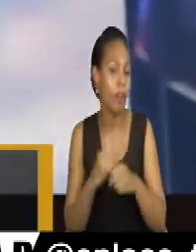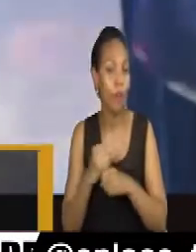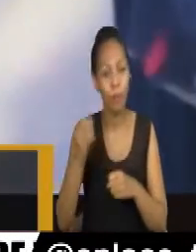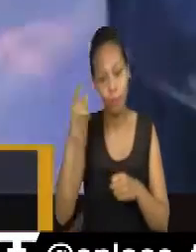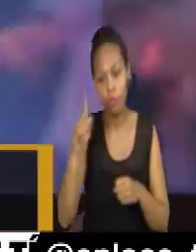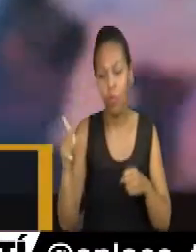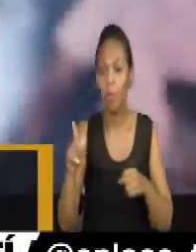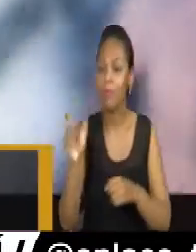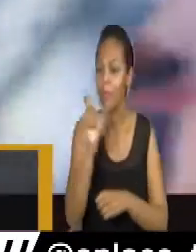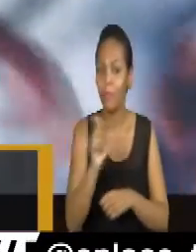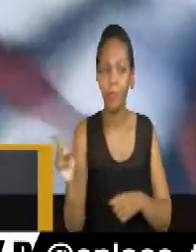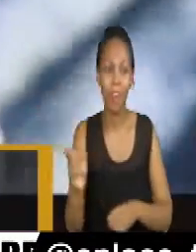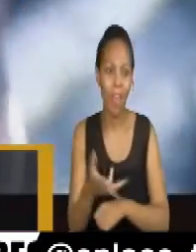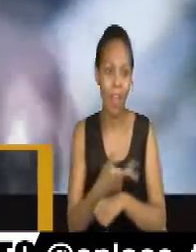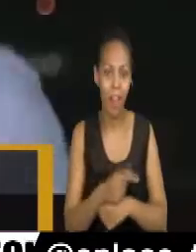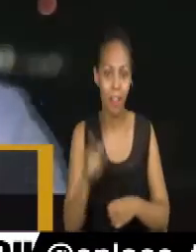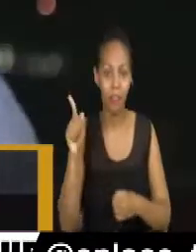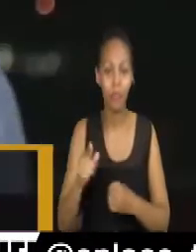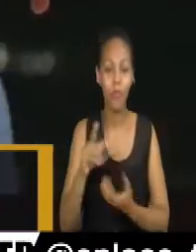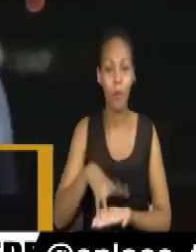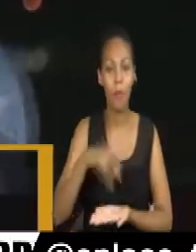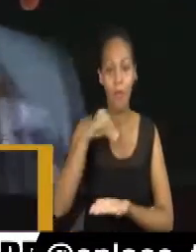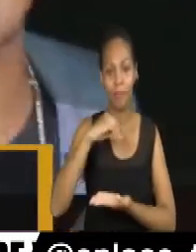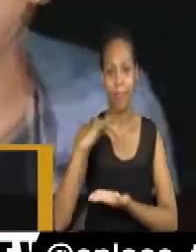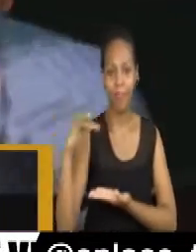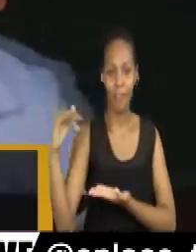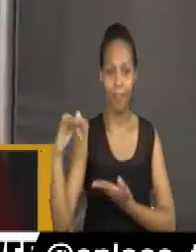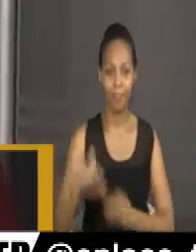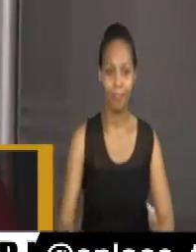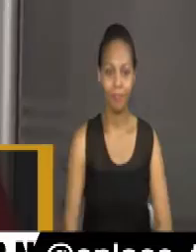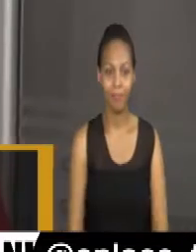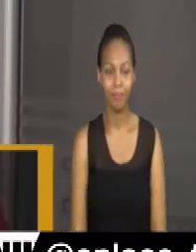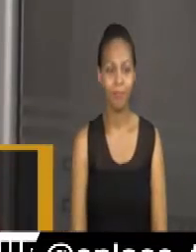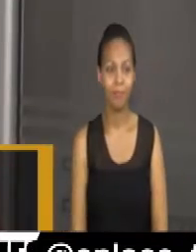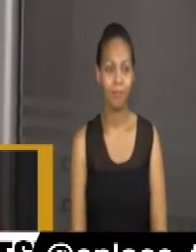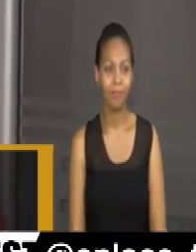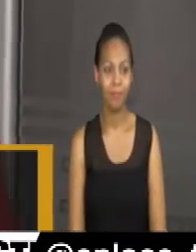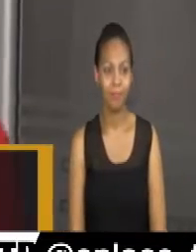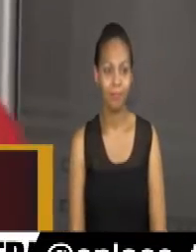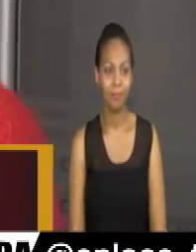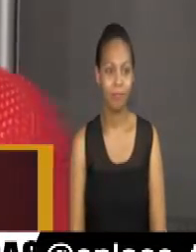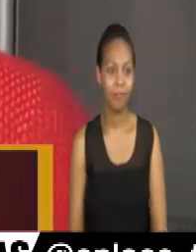Escuche algunas de las canciones más sonadas de esta agrupación. Pues tenemos temas como La